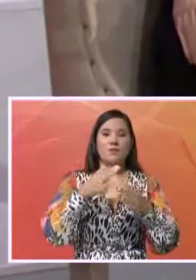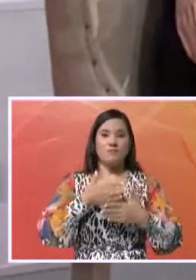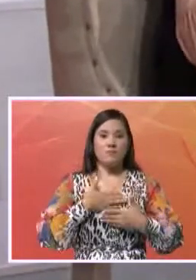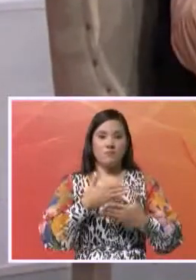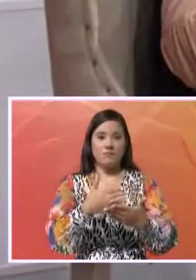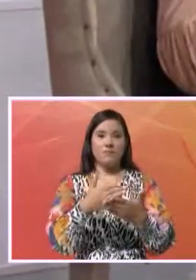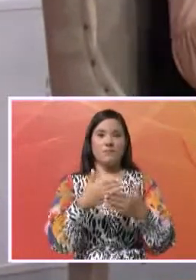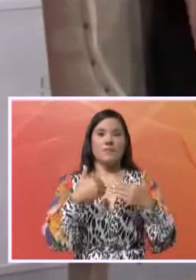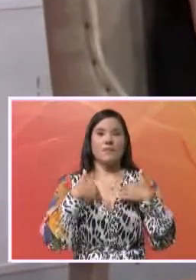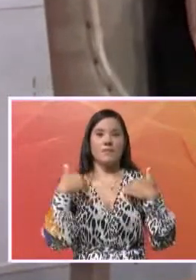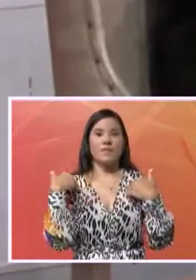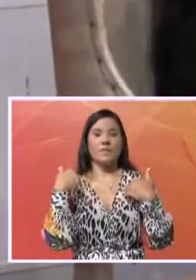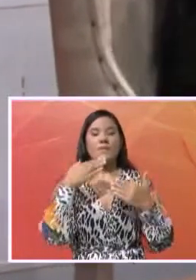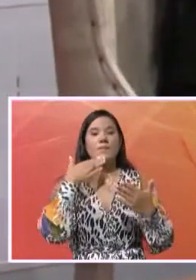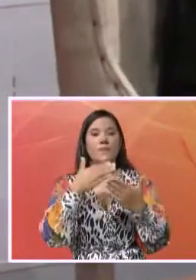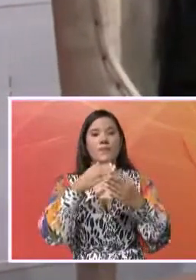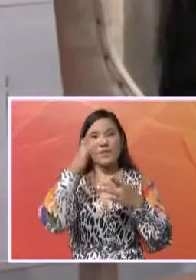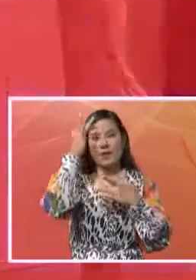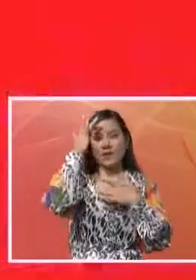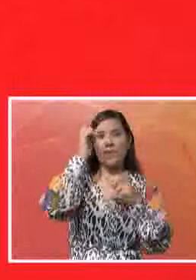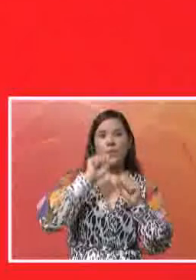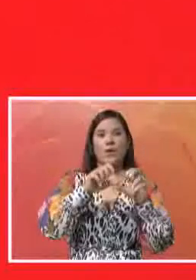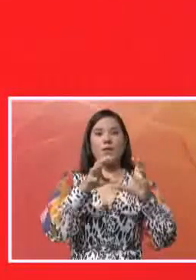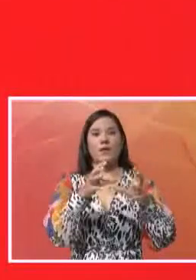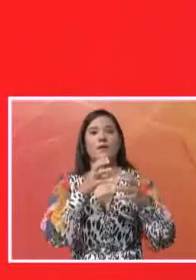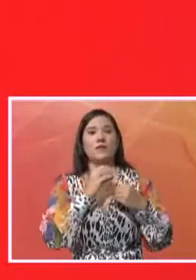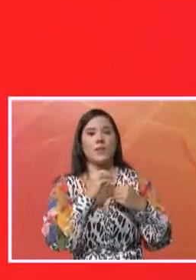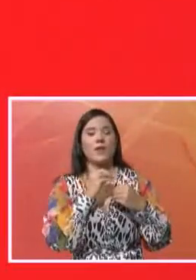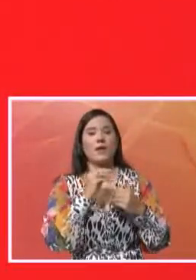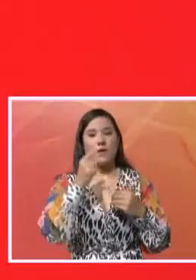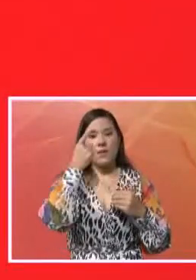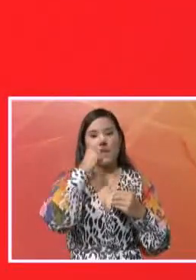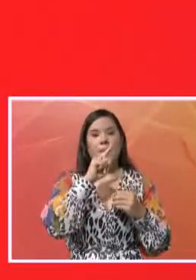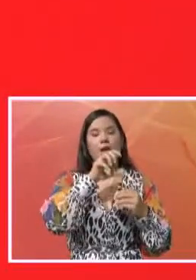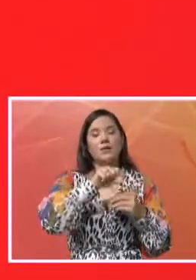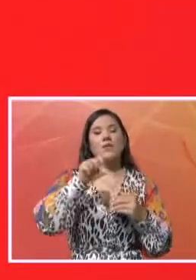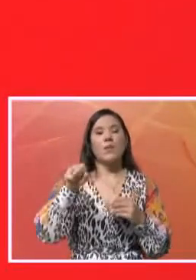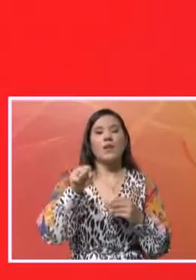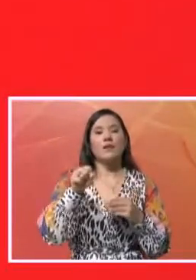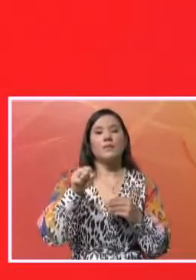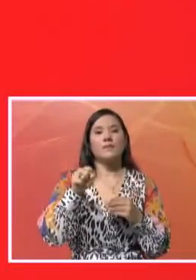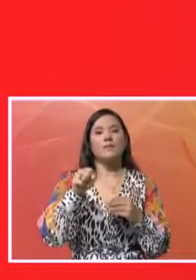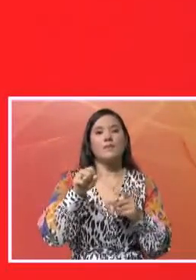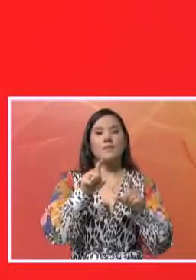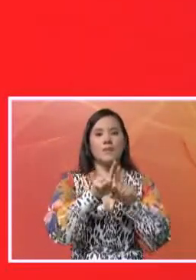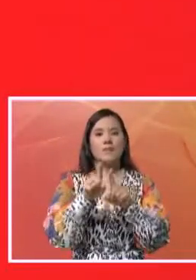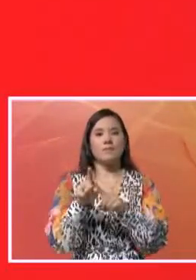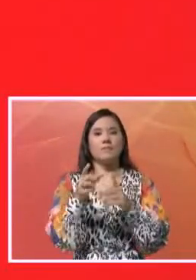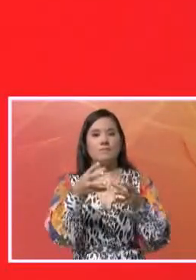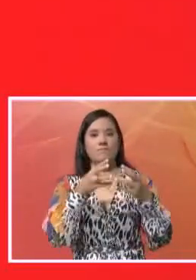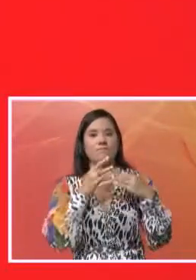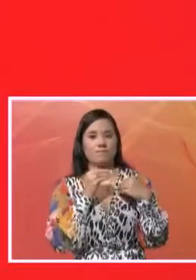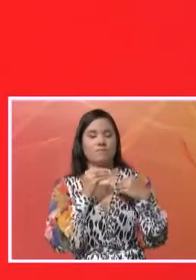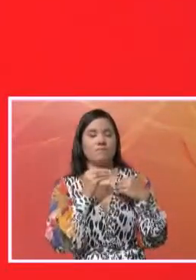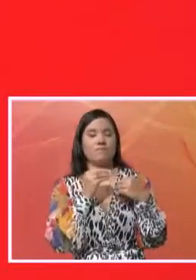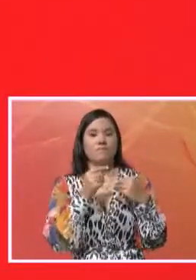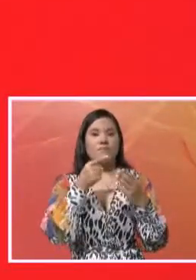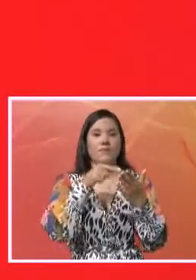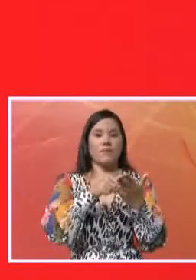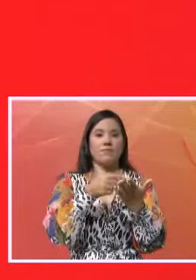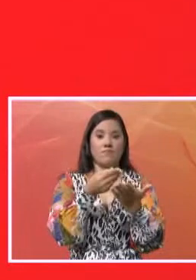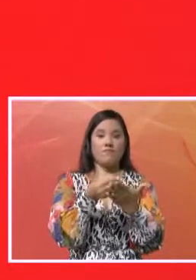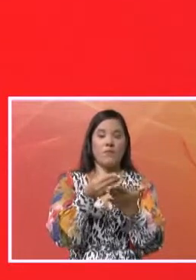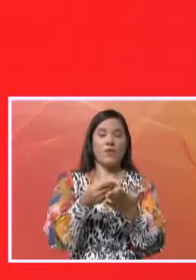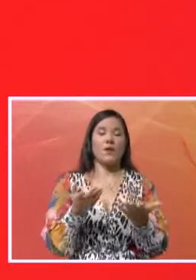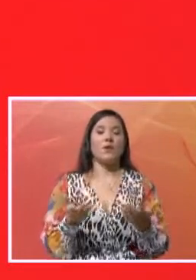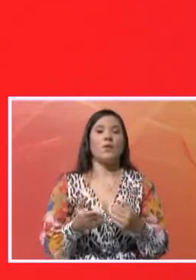una persona se enfermó igualmente puedes recibir los beneficios de la seguridad social esa remuneración ese retorno de ese